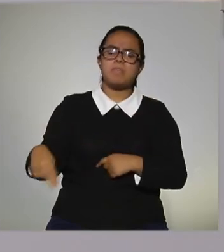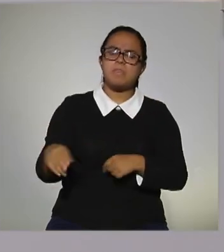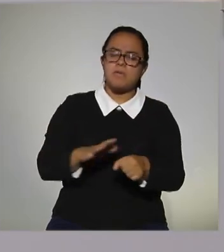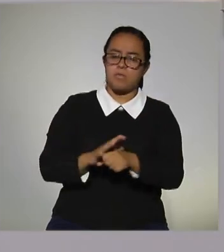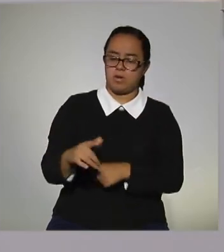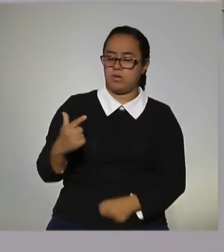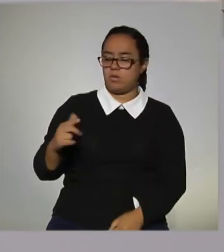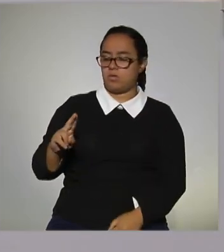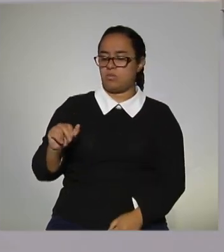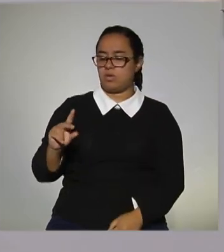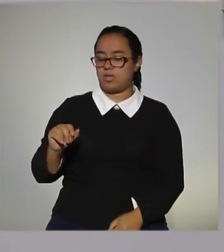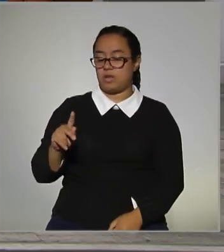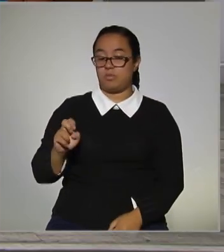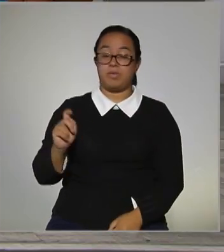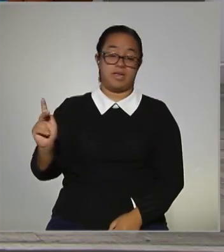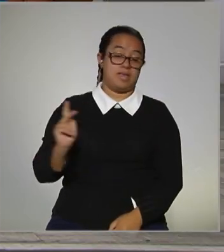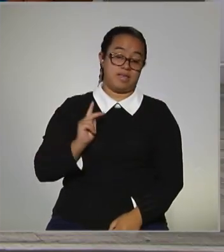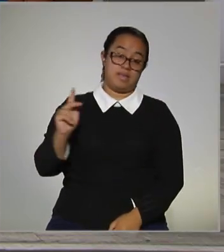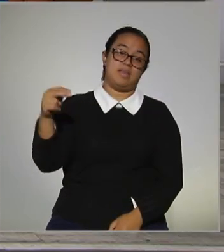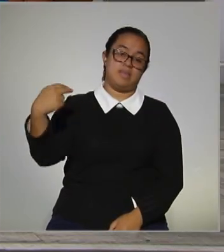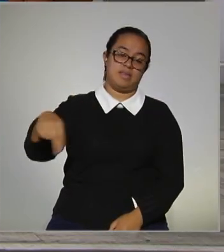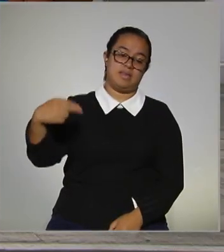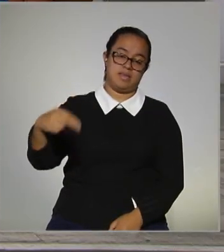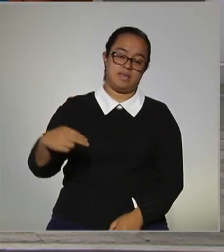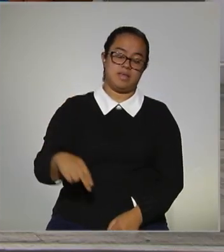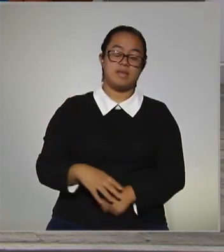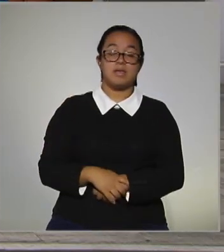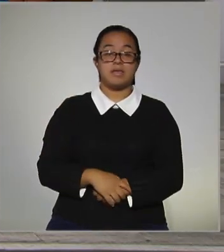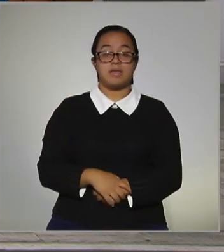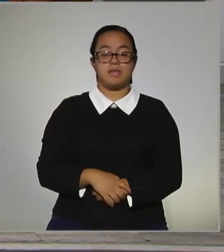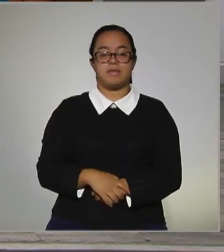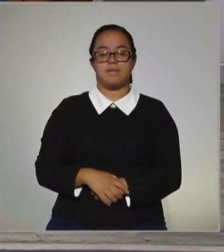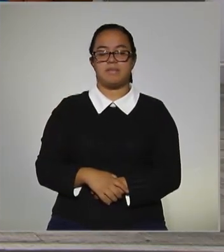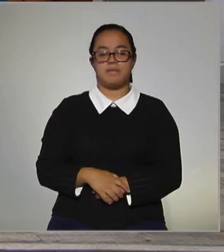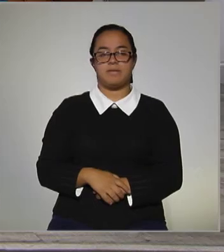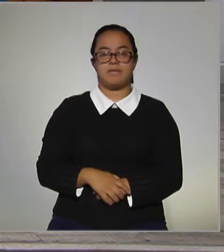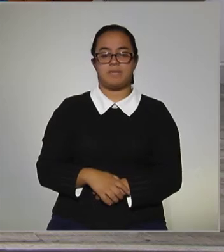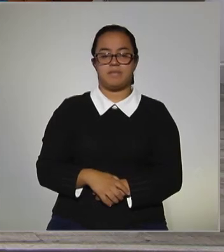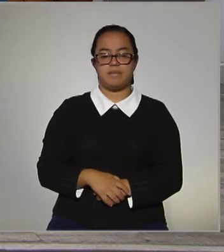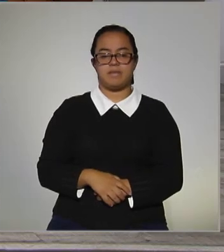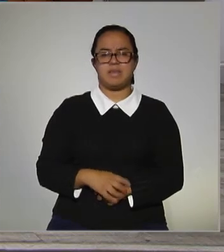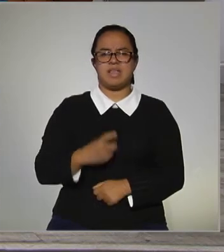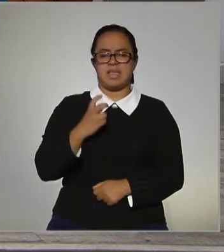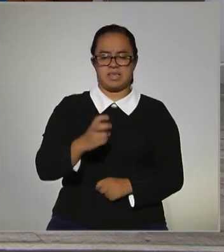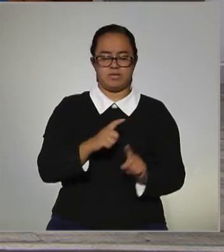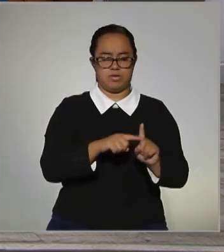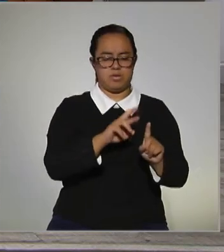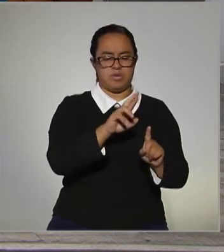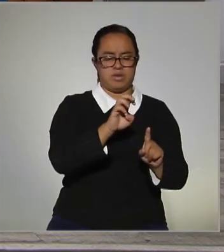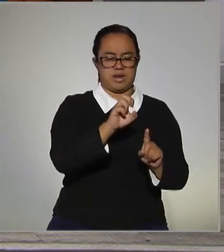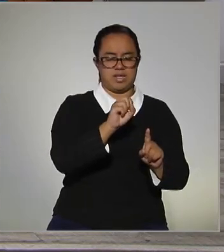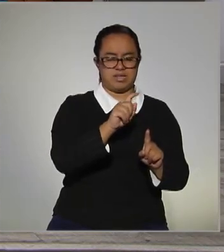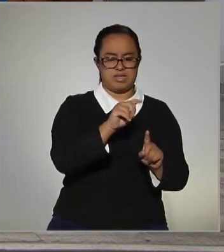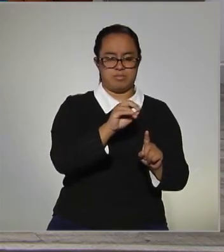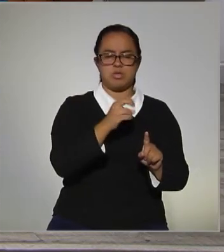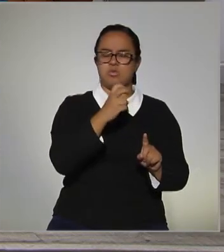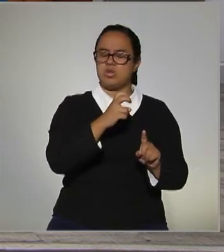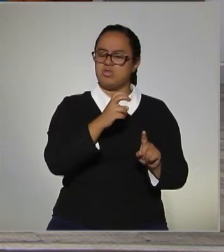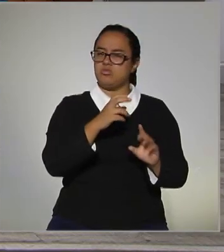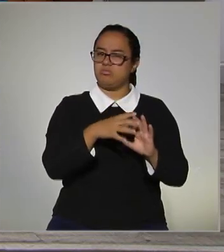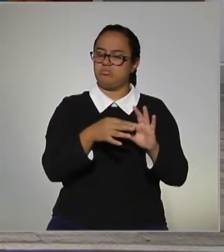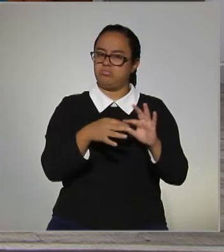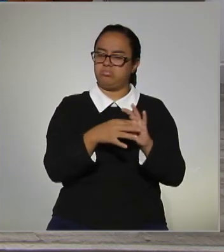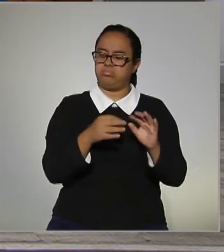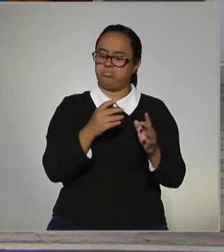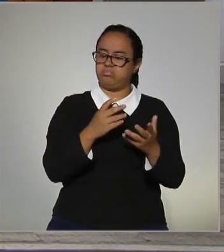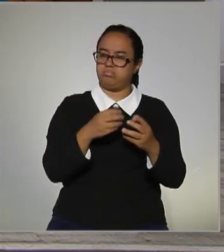Castillo, tu tocaya. Vamos a comentarle el resentimiento. Y mira, qué buen ejemplo, porque